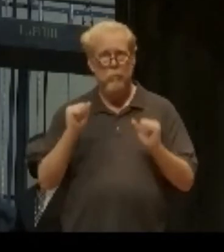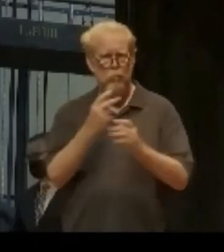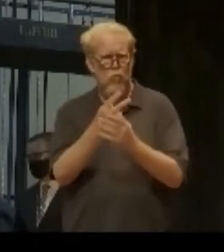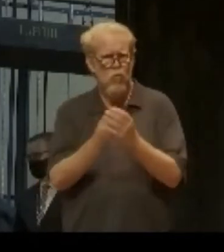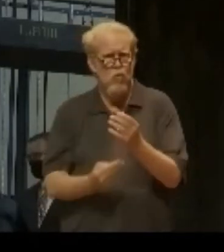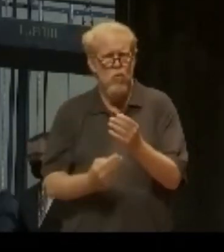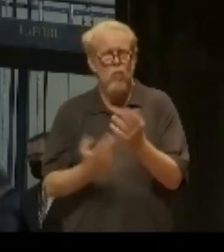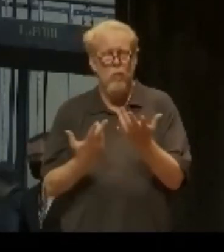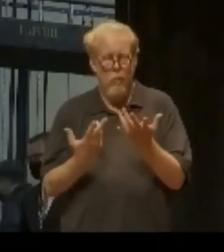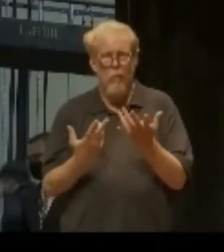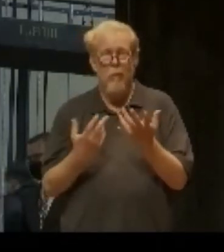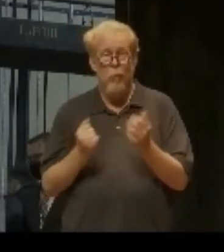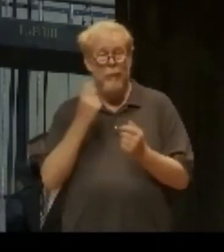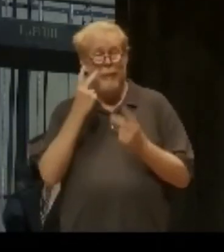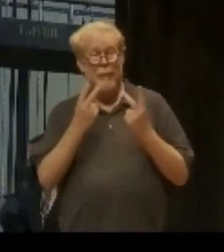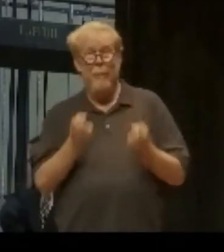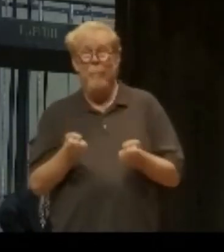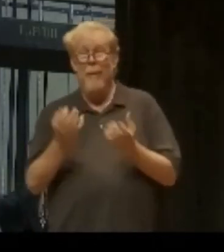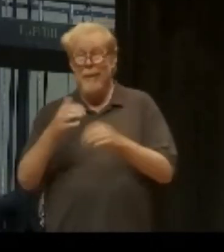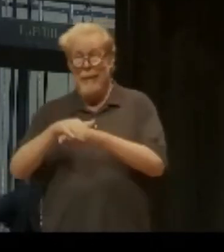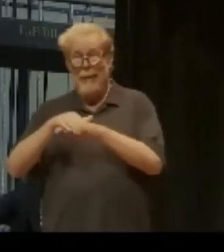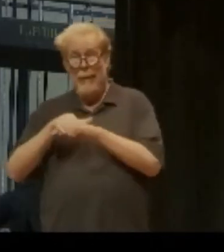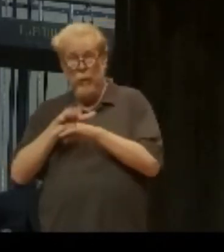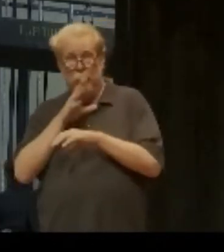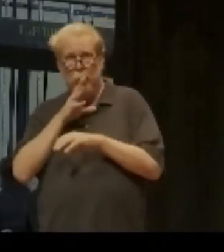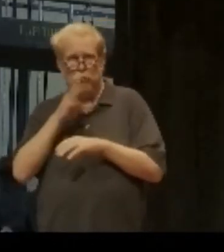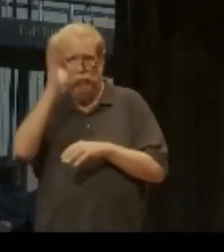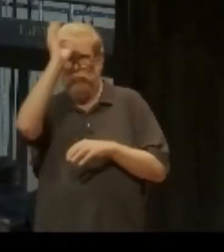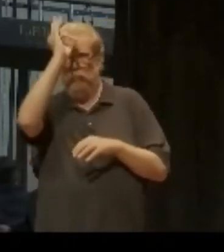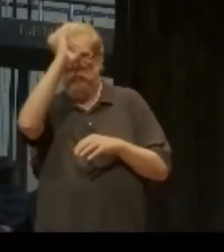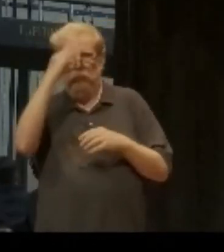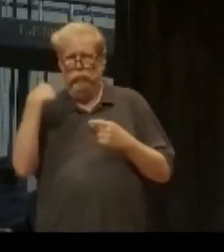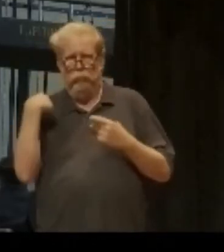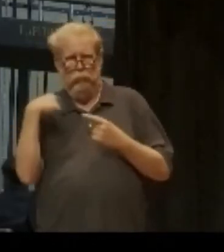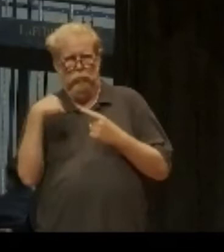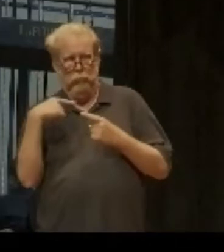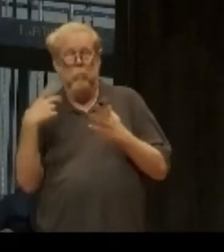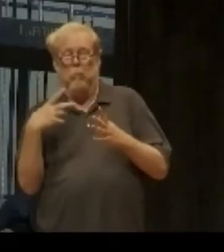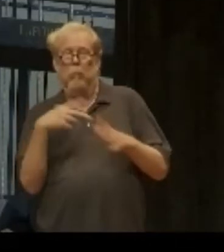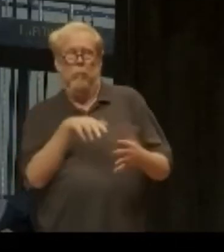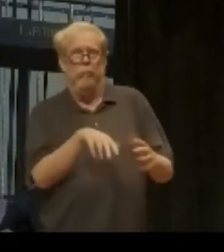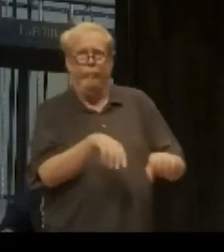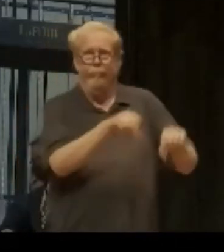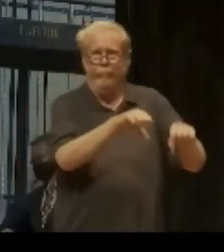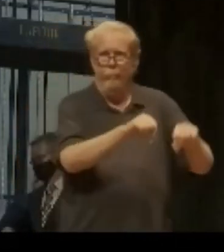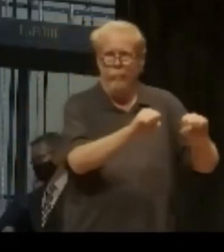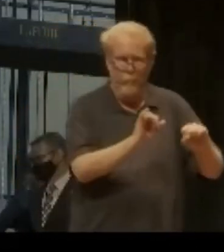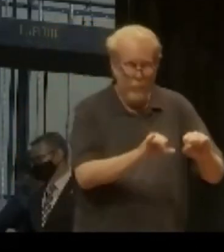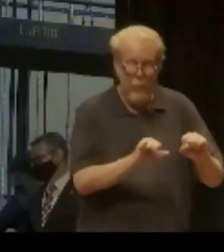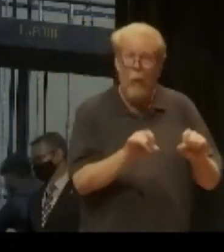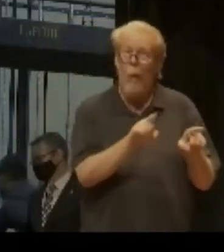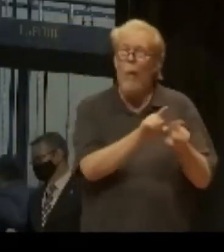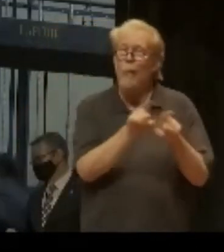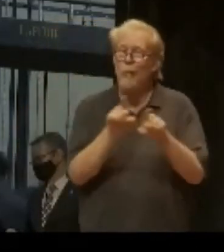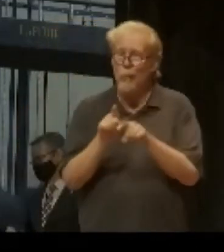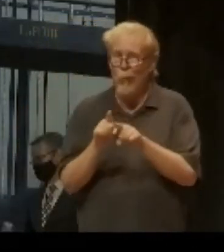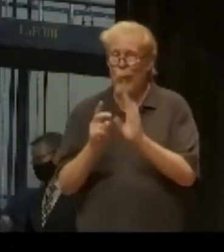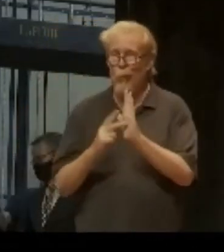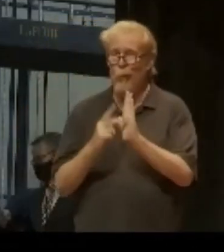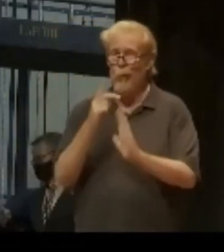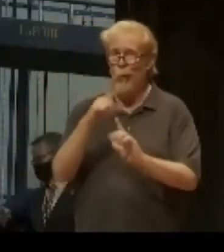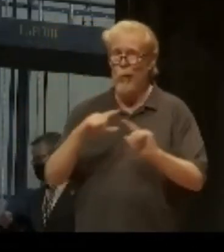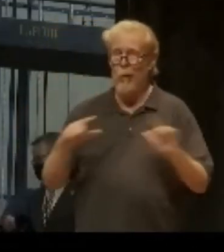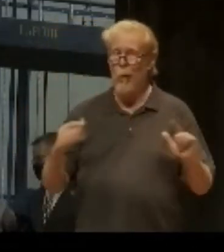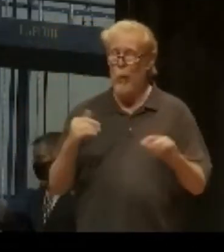en ambos idiomas. Y de hecho estamos viendo que muchos de los estudiantes que hablan únicamente inglés están tomando ventaja de estos programas también, y